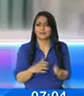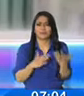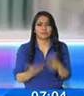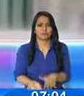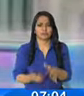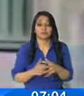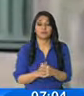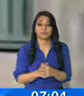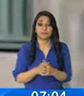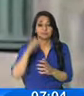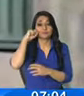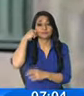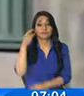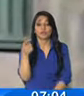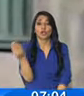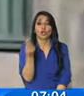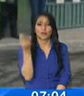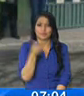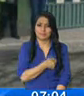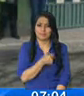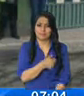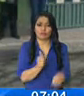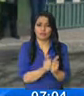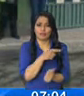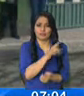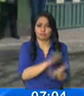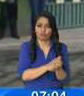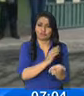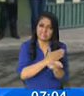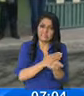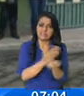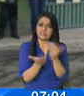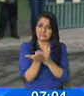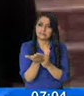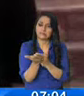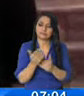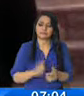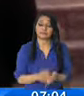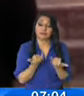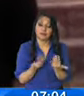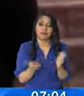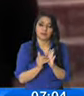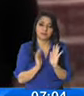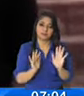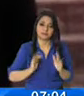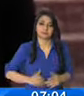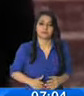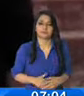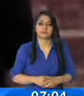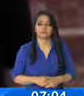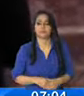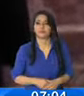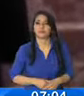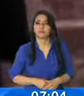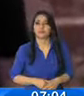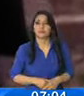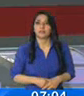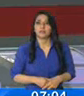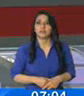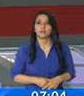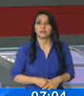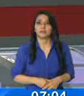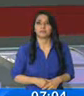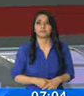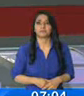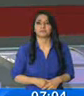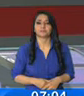vida recordar que el joven Se cortó las venas junto al Cadáver de Lorena informó desde la ciudad de Cuenca Francisco Ramírez